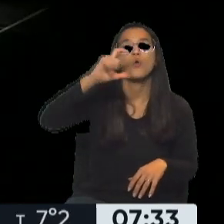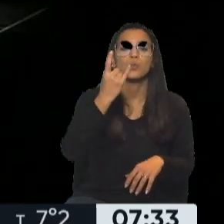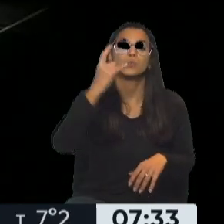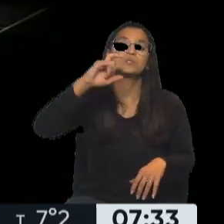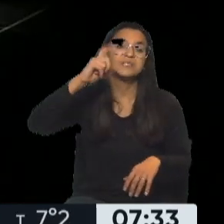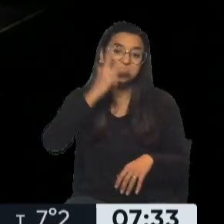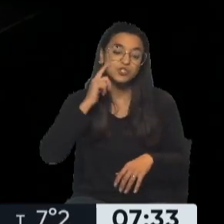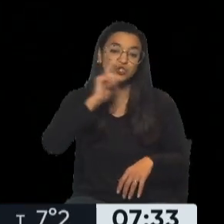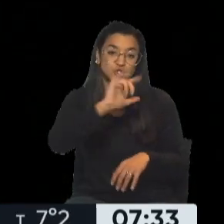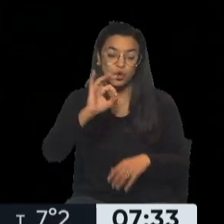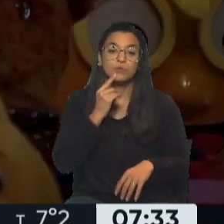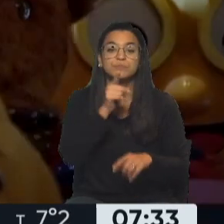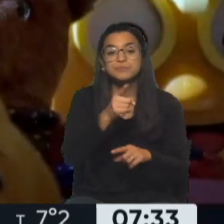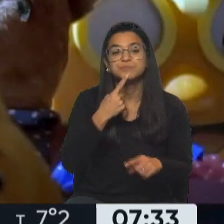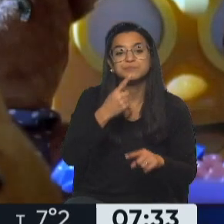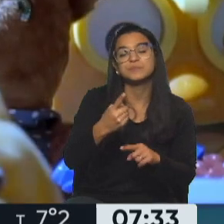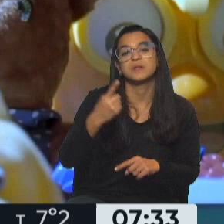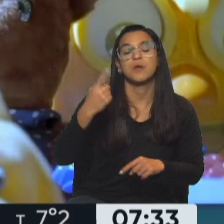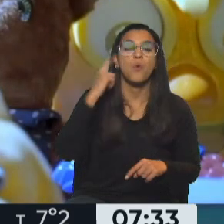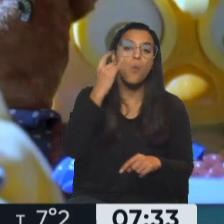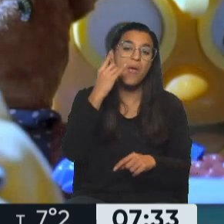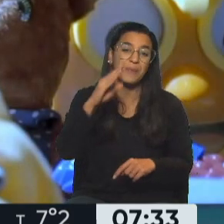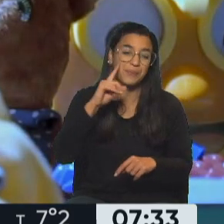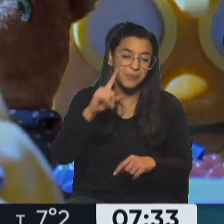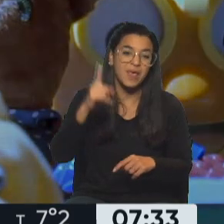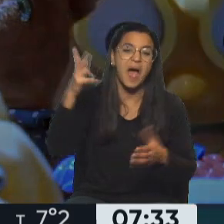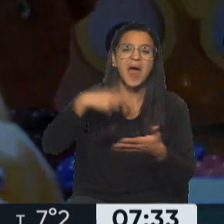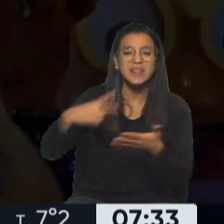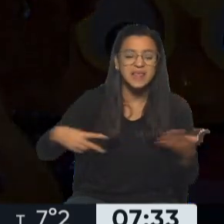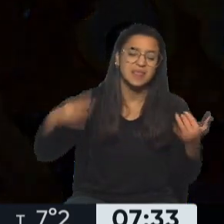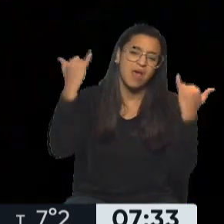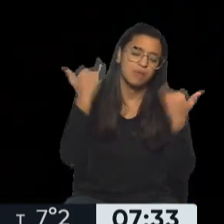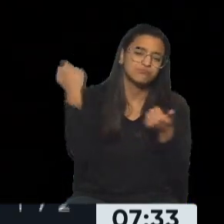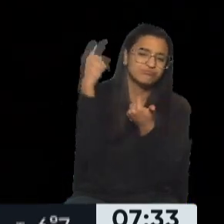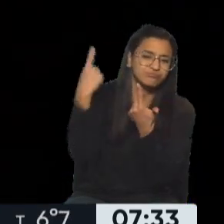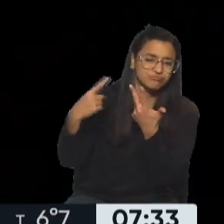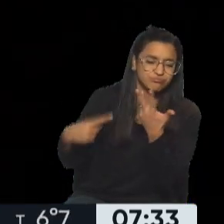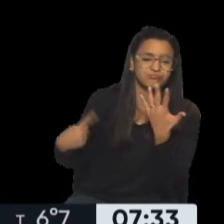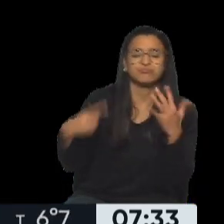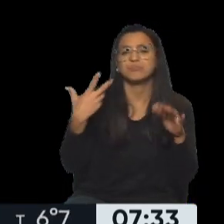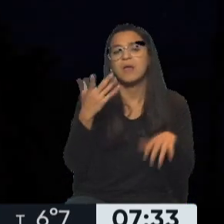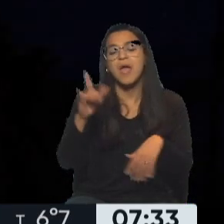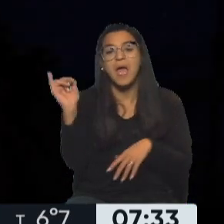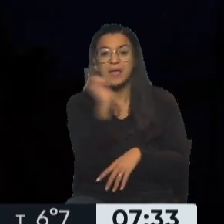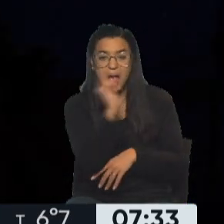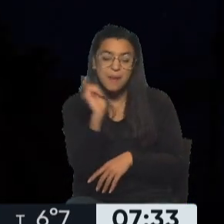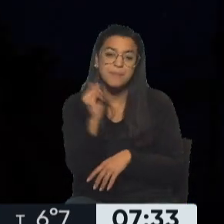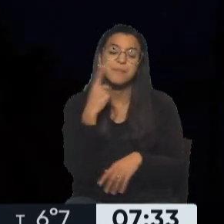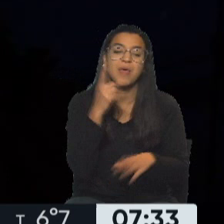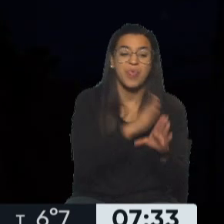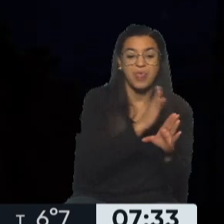que está centrado en el trabajo de Emilio García Webi, un artista multidisciplinario en el cual la cámara sigue entre